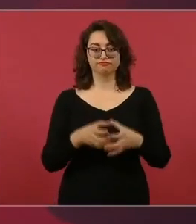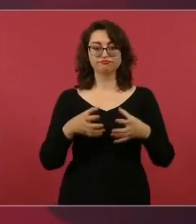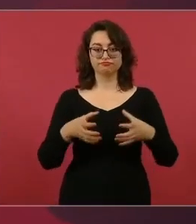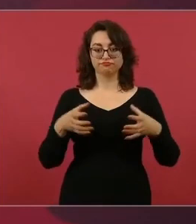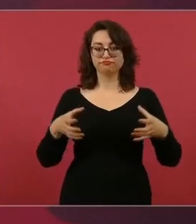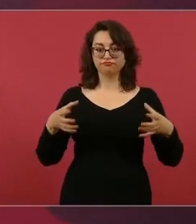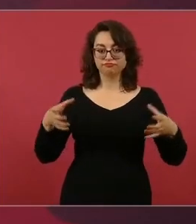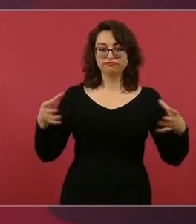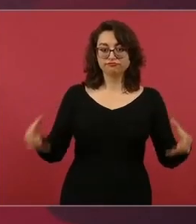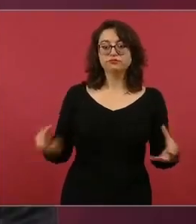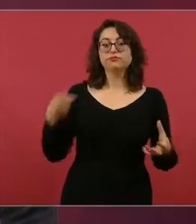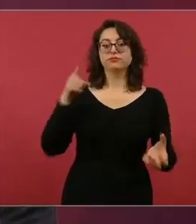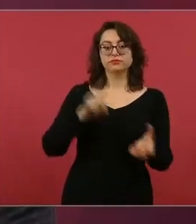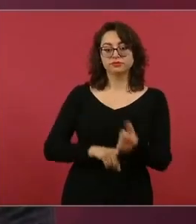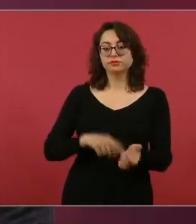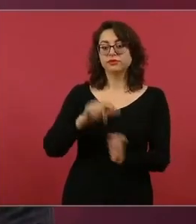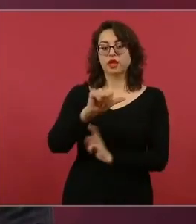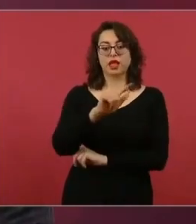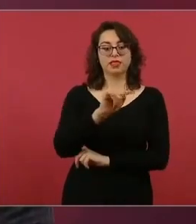Veracruz